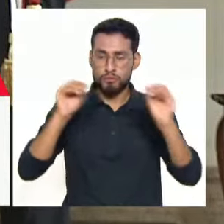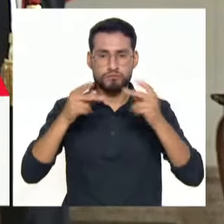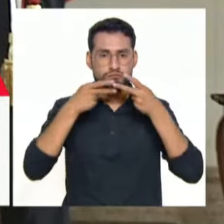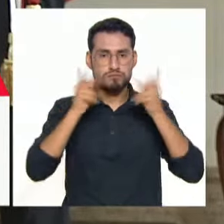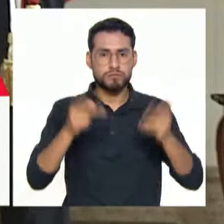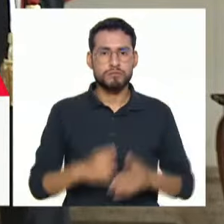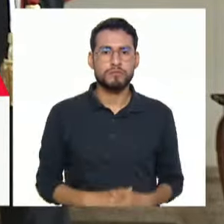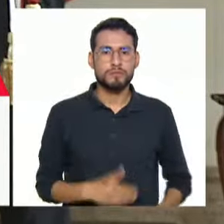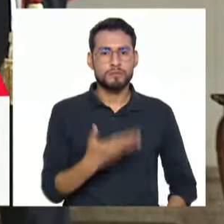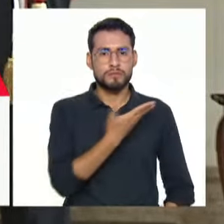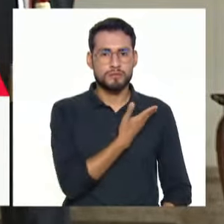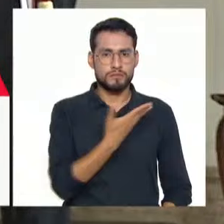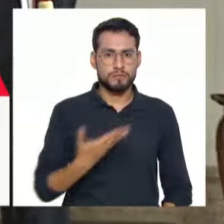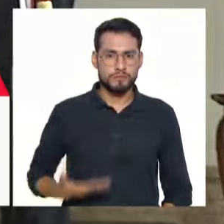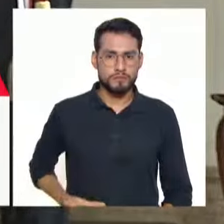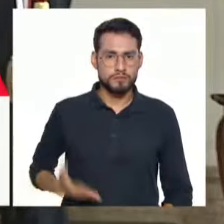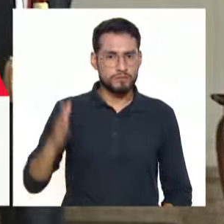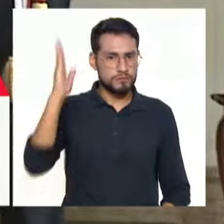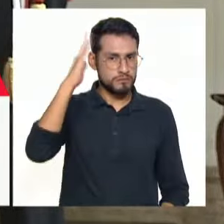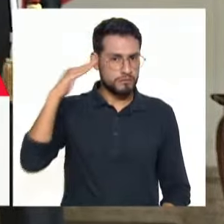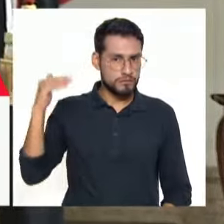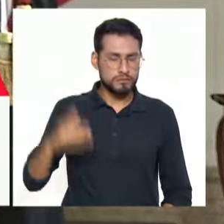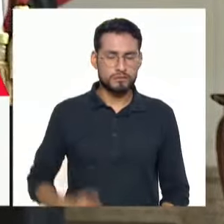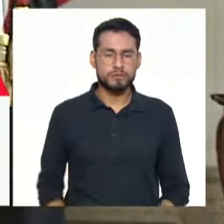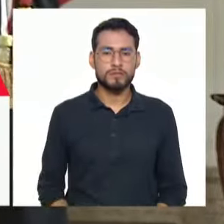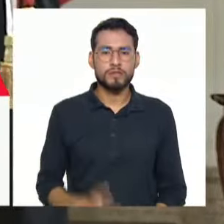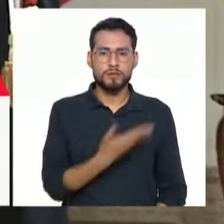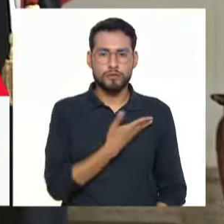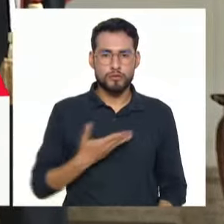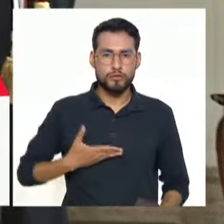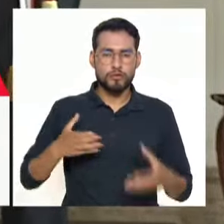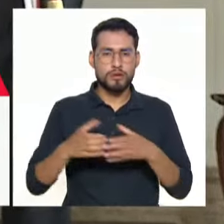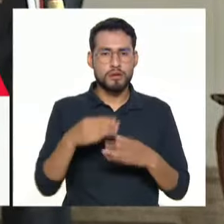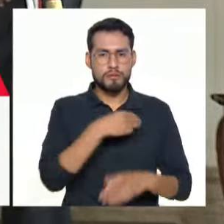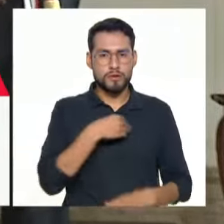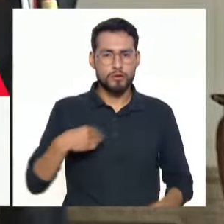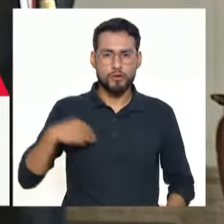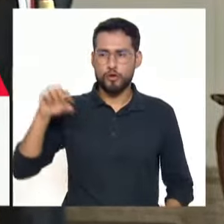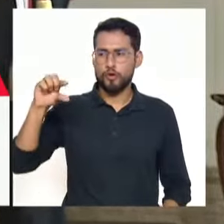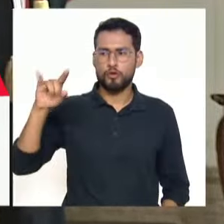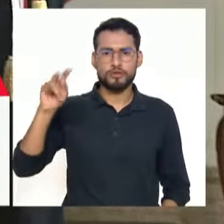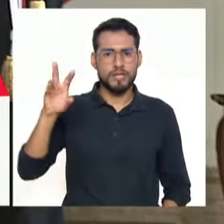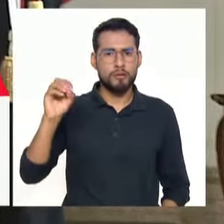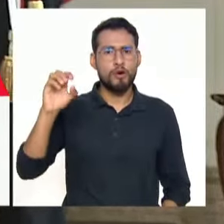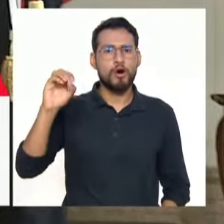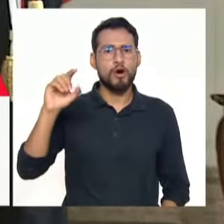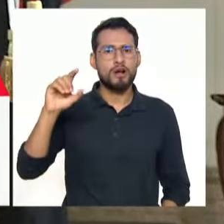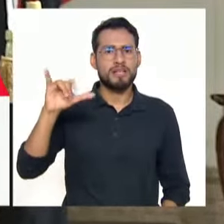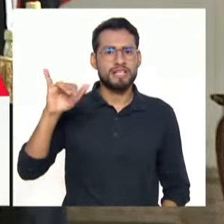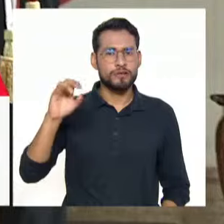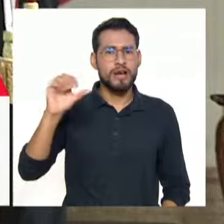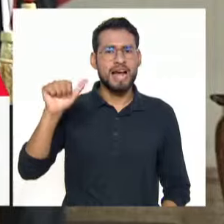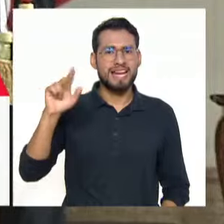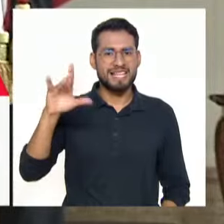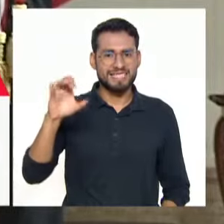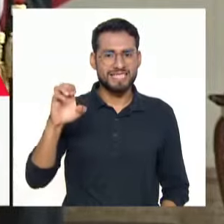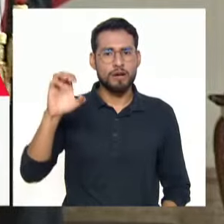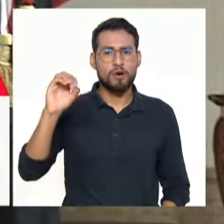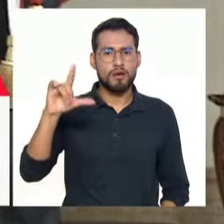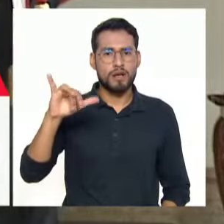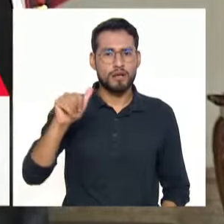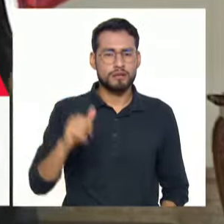y publíquese. Dinercilia Bolorte Segarra, Presidenta de la República. Gustavo Lino de Ariancén Olaya, Presidente del Consejo de